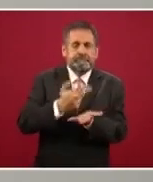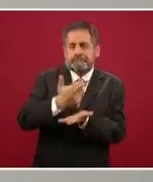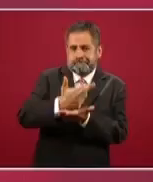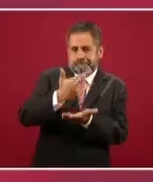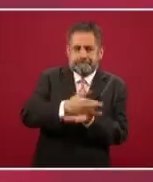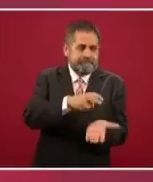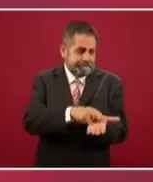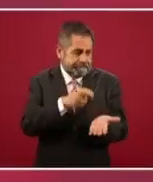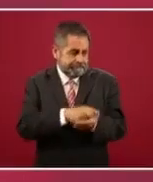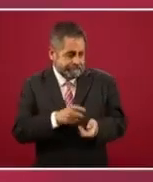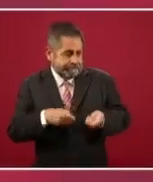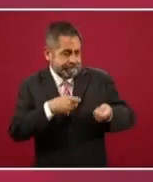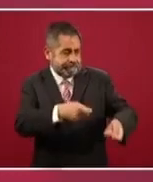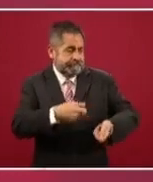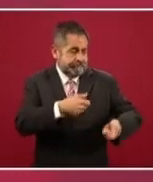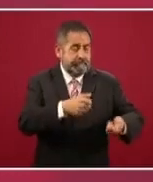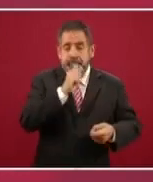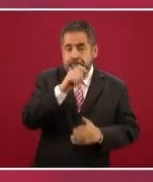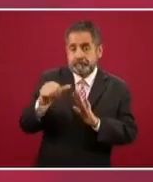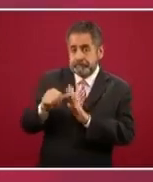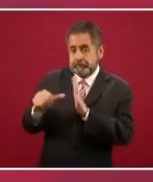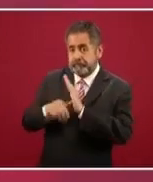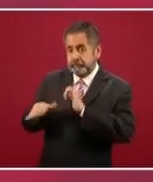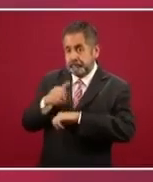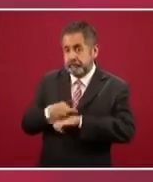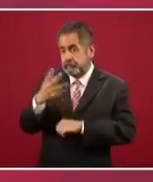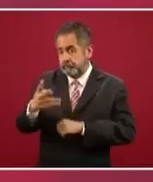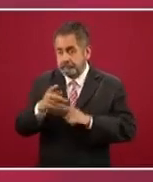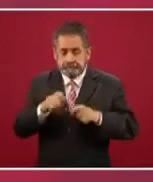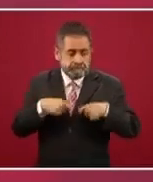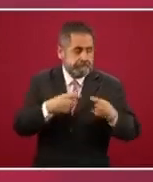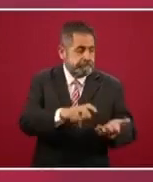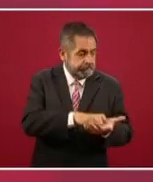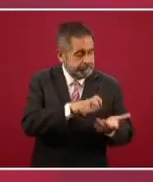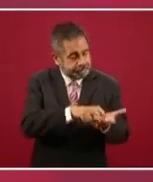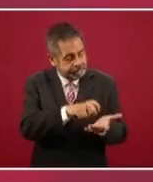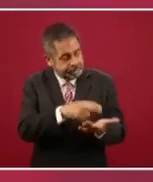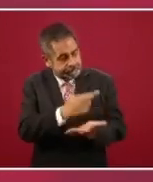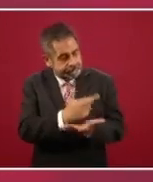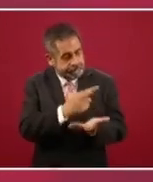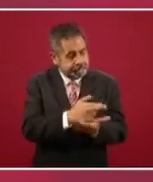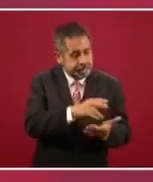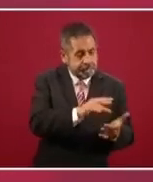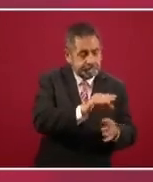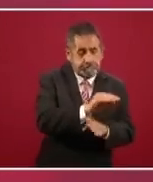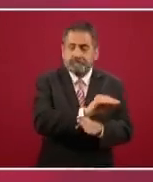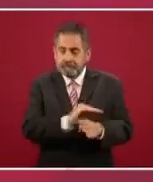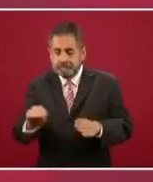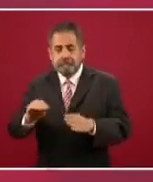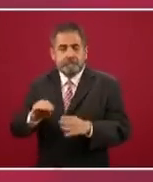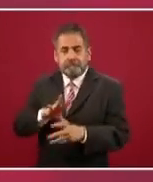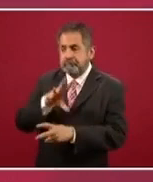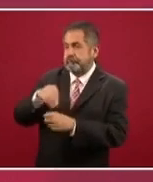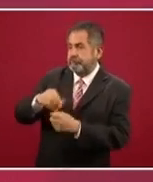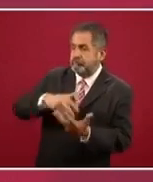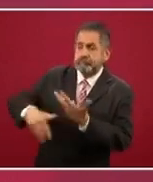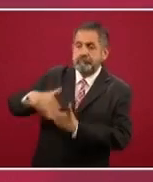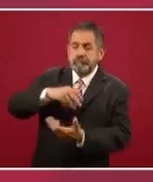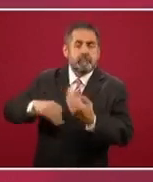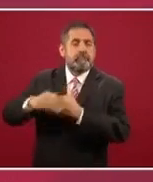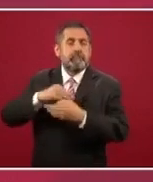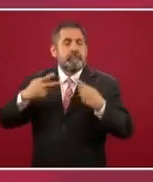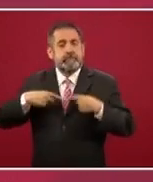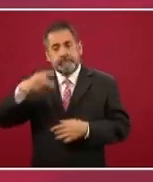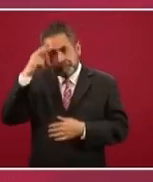marca también nuestro artículo cuarto, rehabilitar y reincorporar a la sociedad a todos los mexicanos